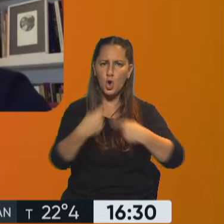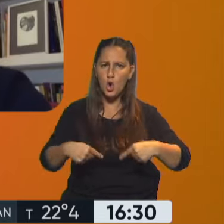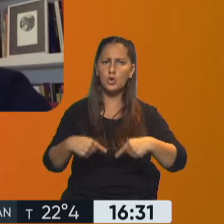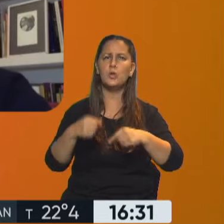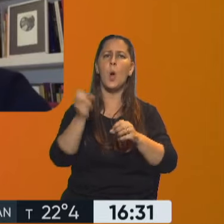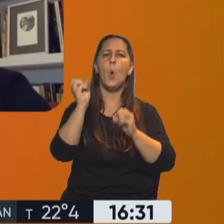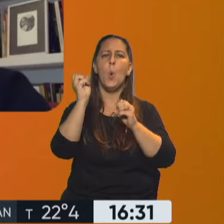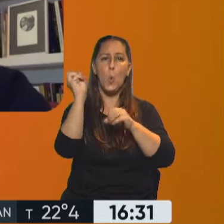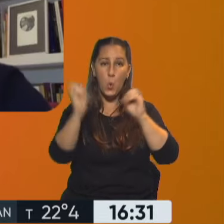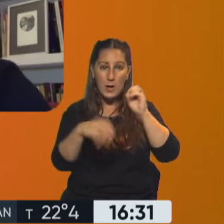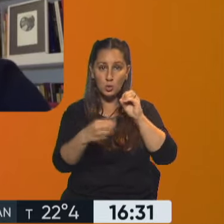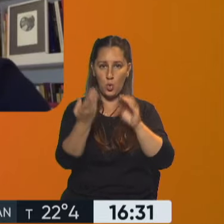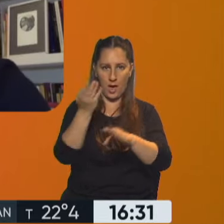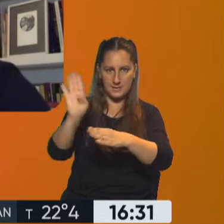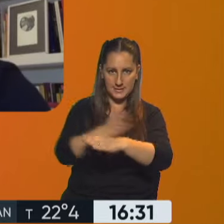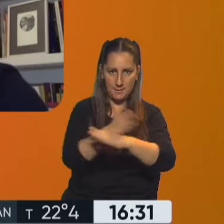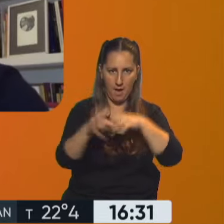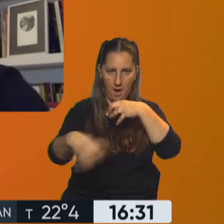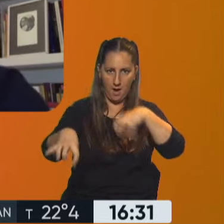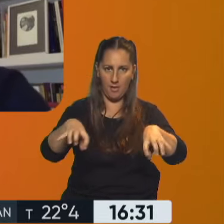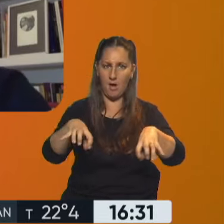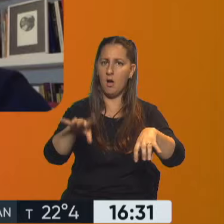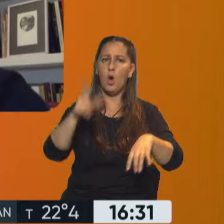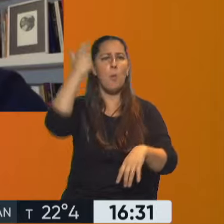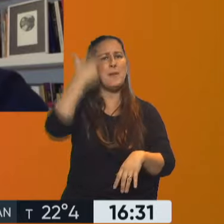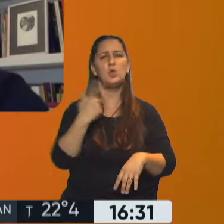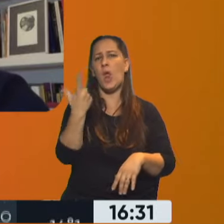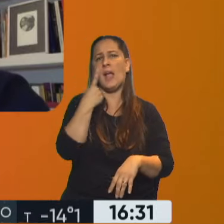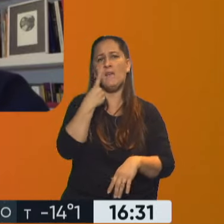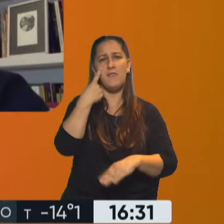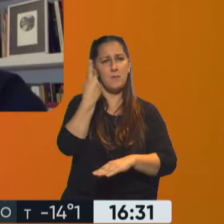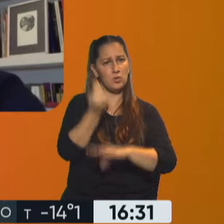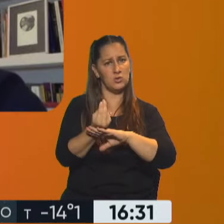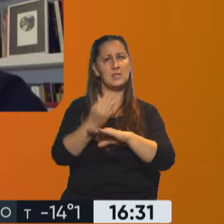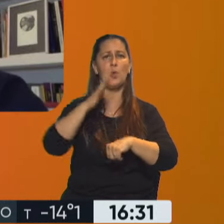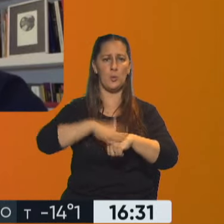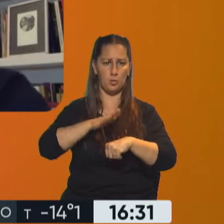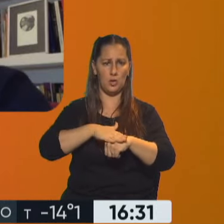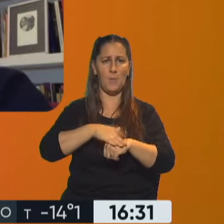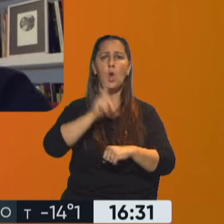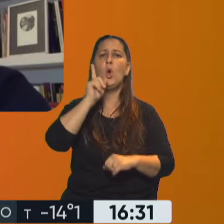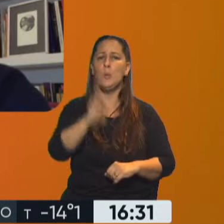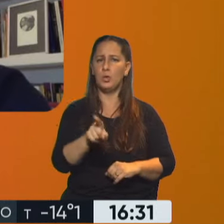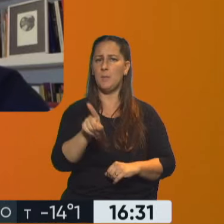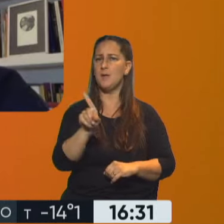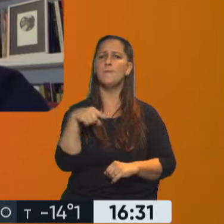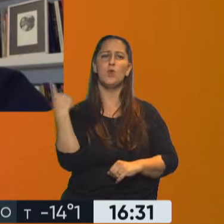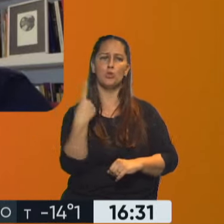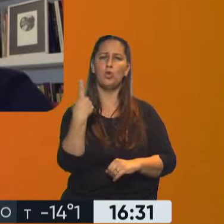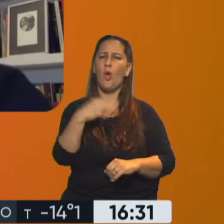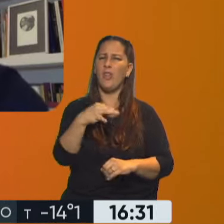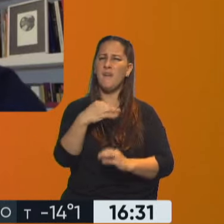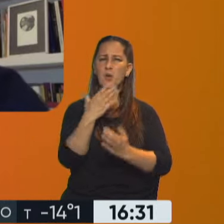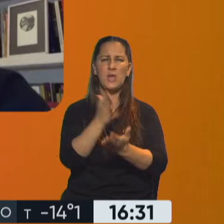separar la basura, hacer todo lo que tenemos que hacer como ciudadanos responsables. Pero también tenemos que exigir, y lo digo de parte de